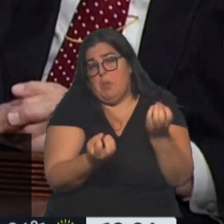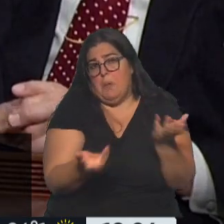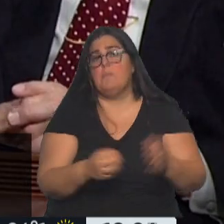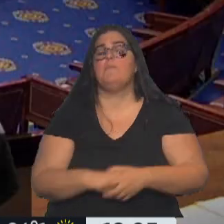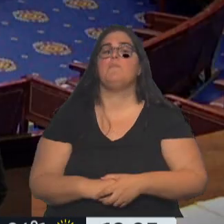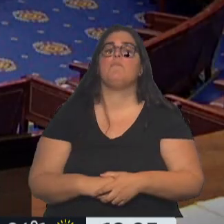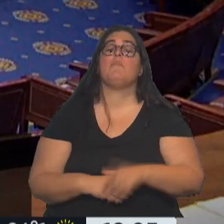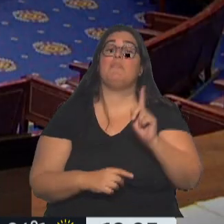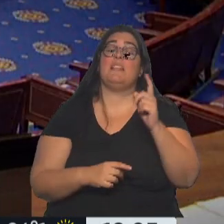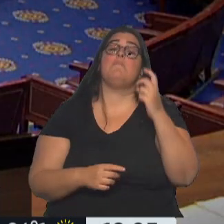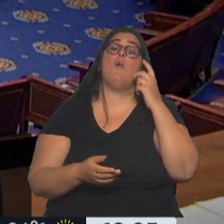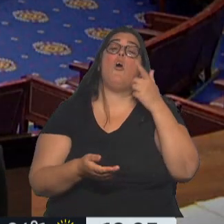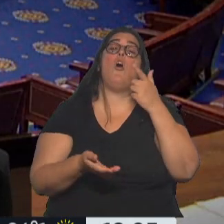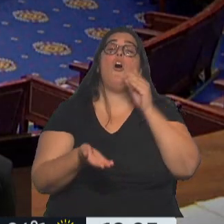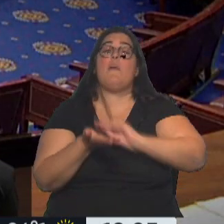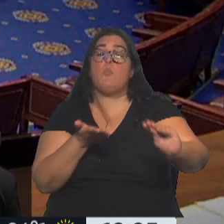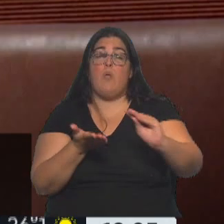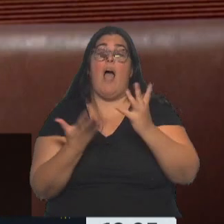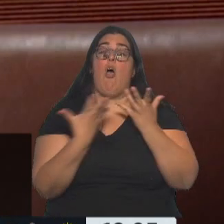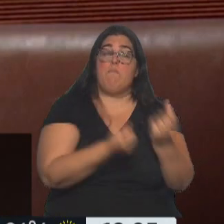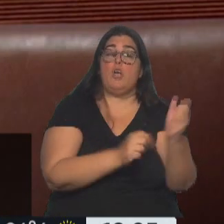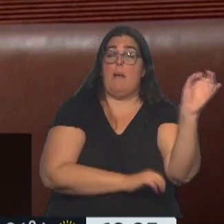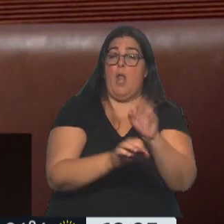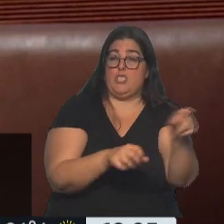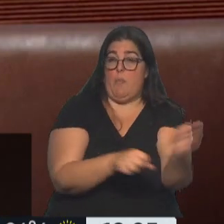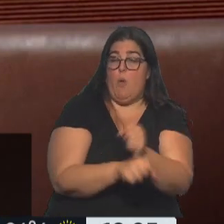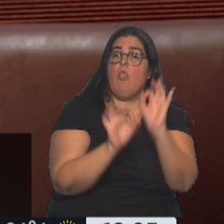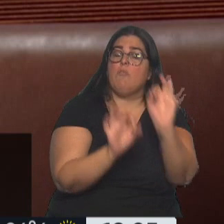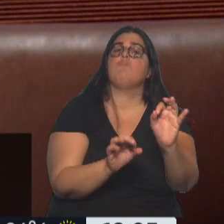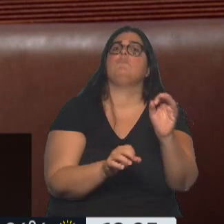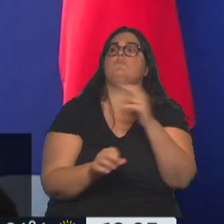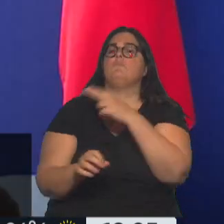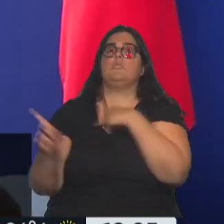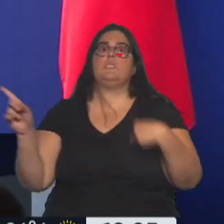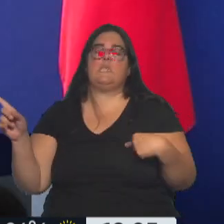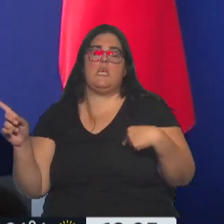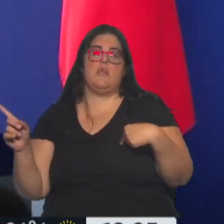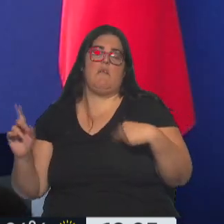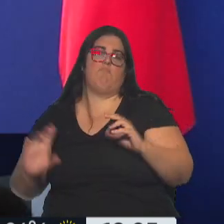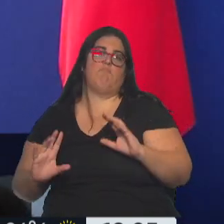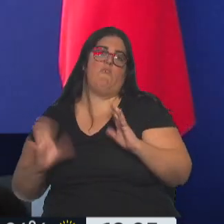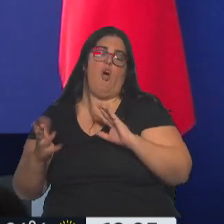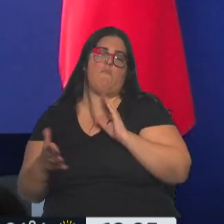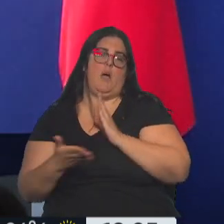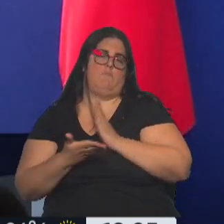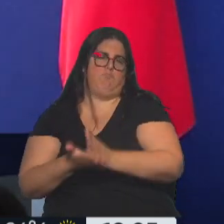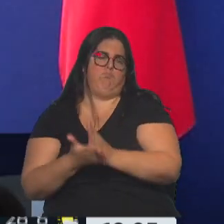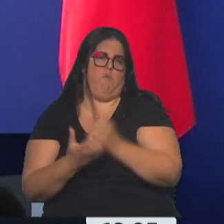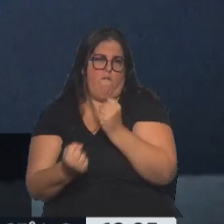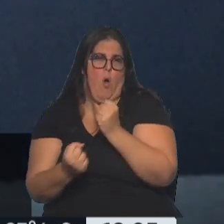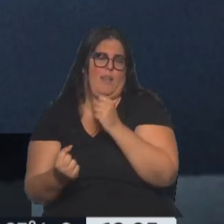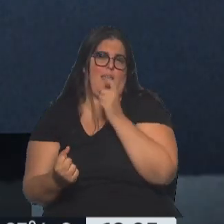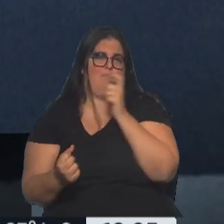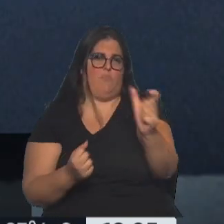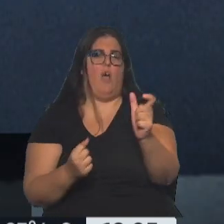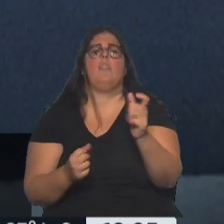Tras el aval de la Cámara Baja estadounidense al proyecto actual, China reaccionó con dureza, aunque el gigante asiático lleva décadas bloqueando